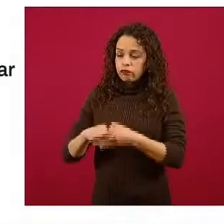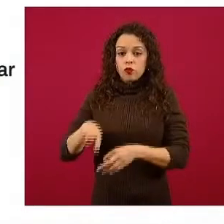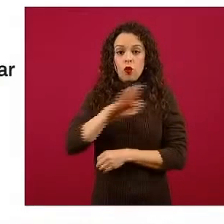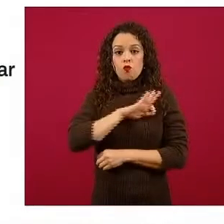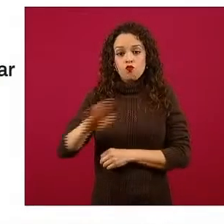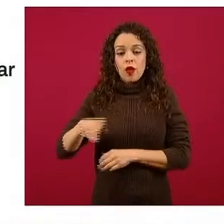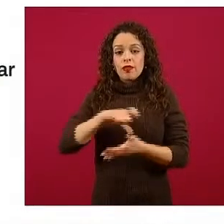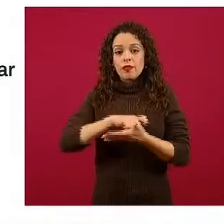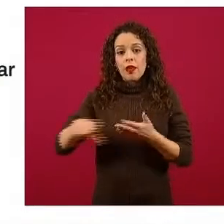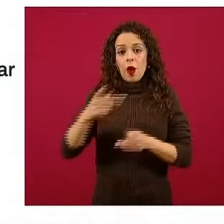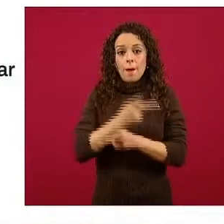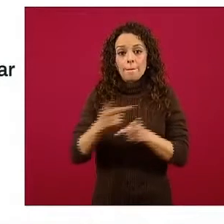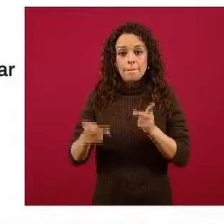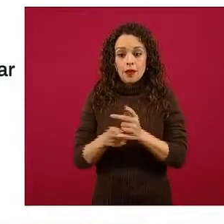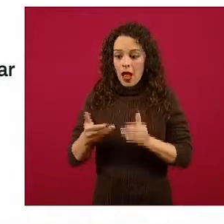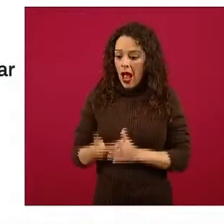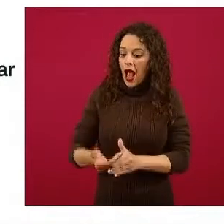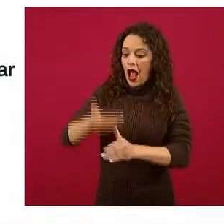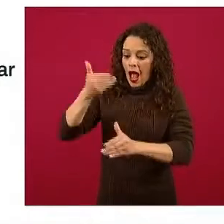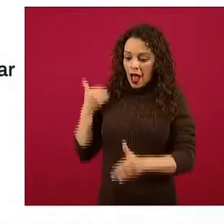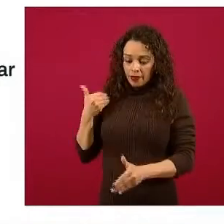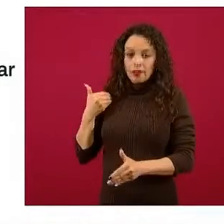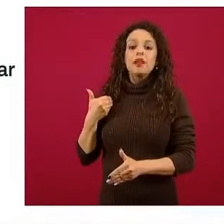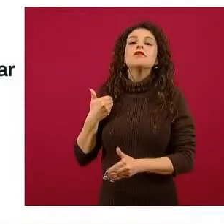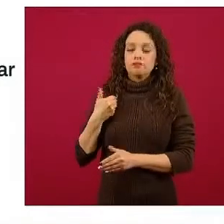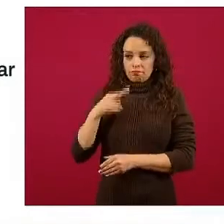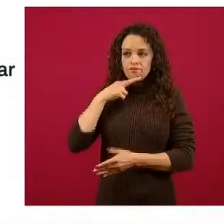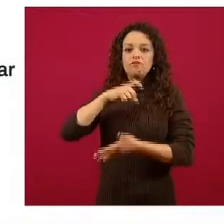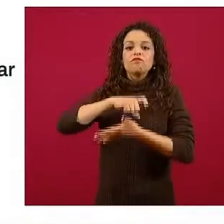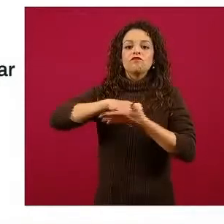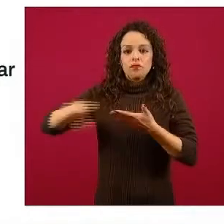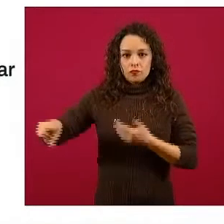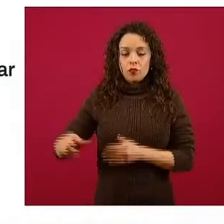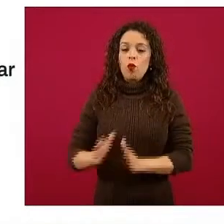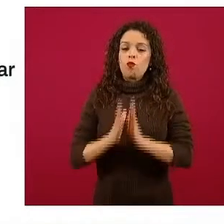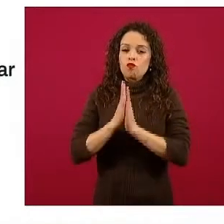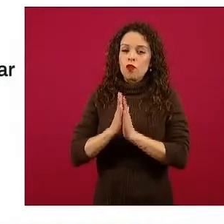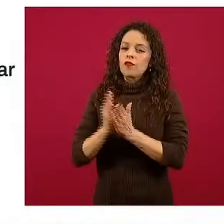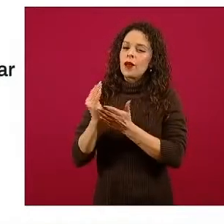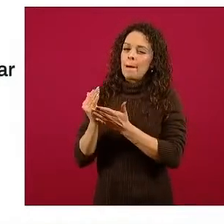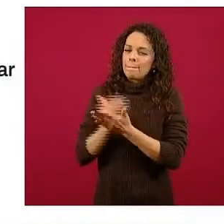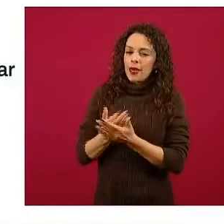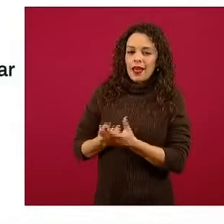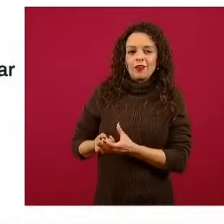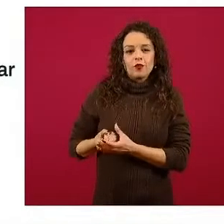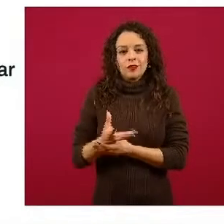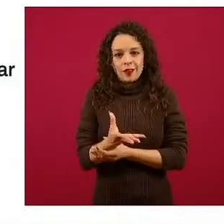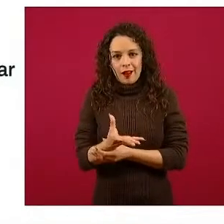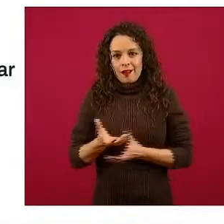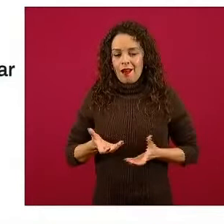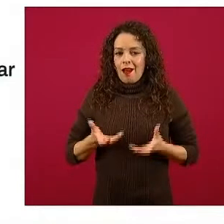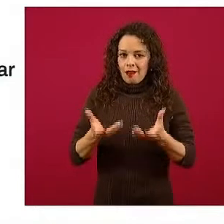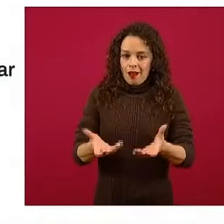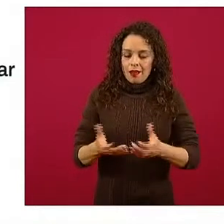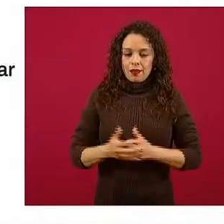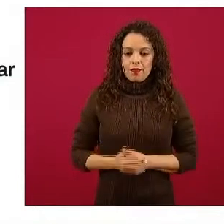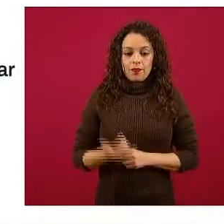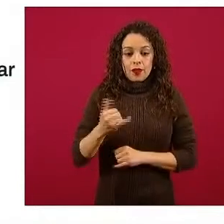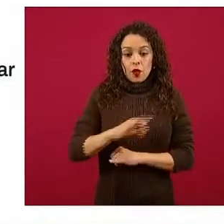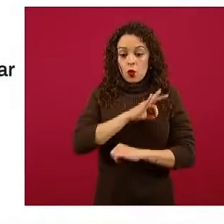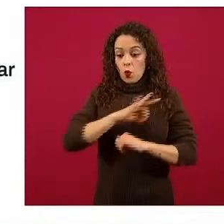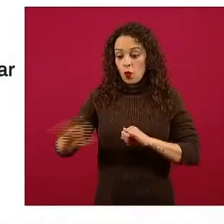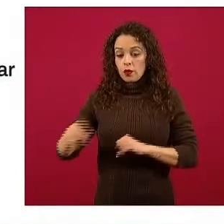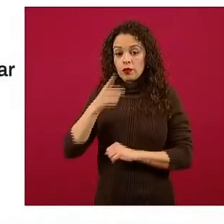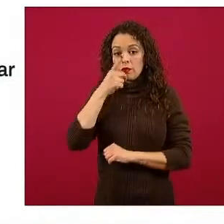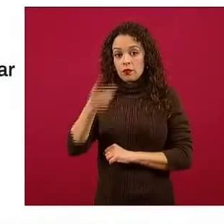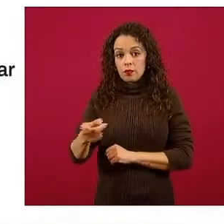productos, cómprenlos anticipadamente, pero salgan lo menos posible. Y lo último muy importante que señaló aquí también la doctora